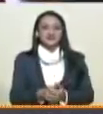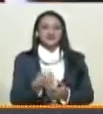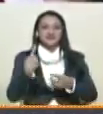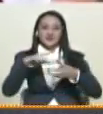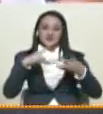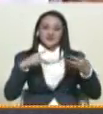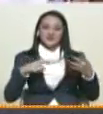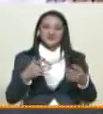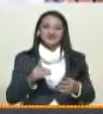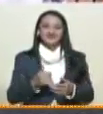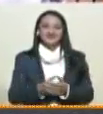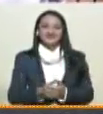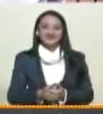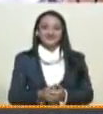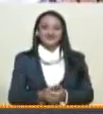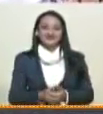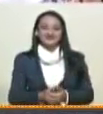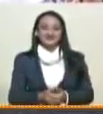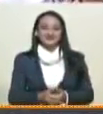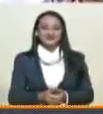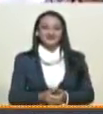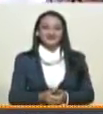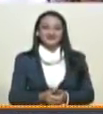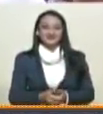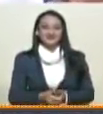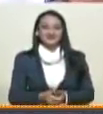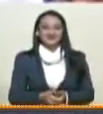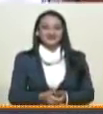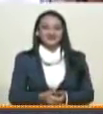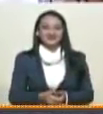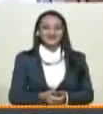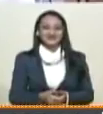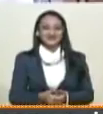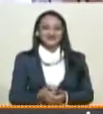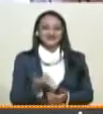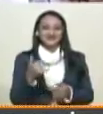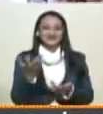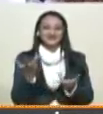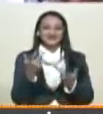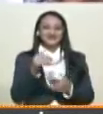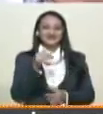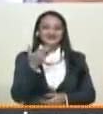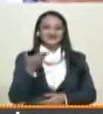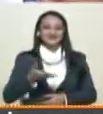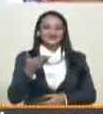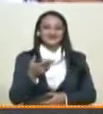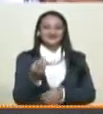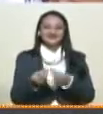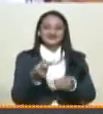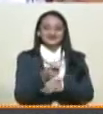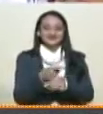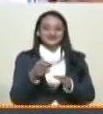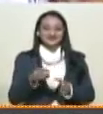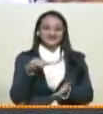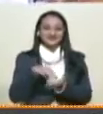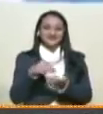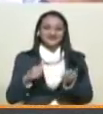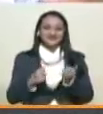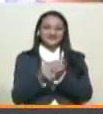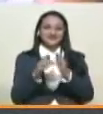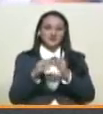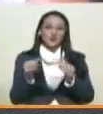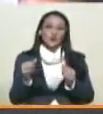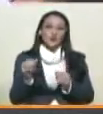diversidad. Recientemente celebramos San Juan, ahora San Pedro. También coméntenos la importancia que tiene y qué está haciendo la gobernación de Miranda para impulsar toda la